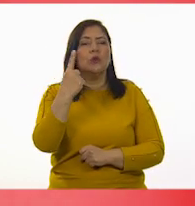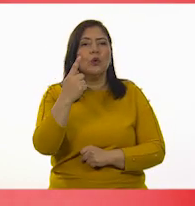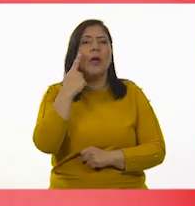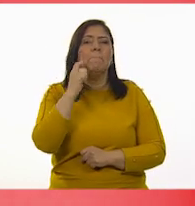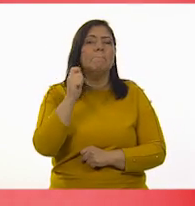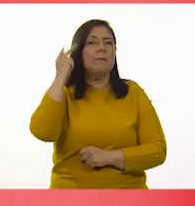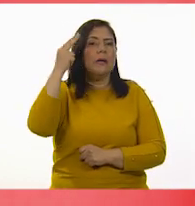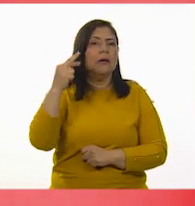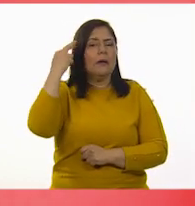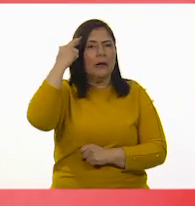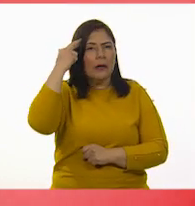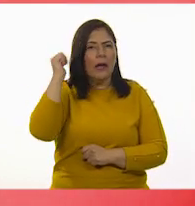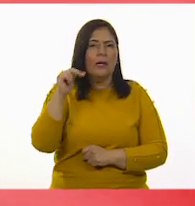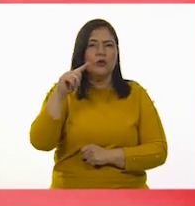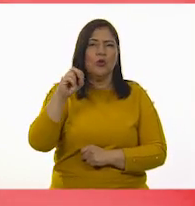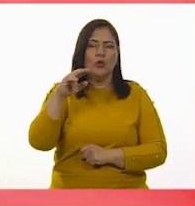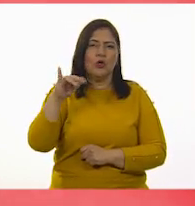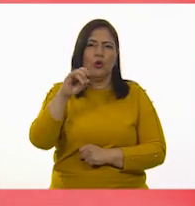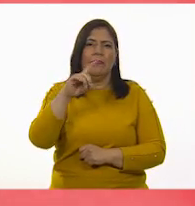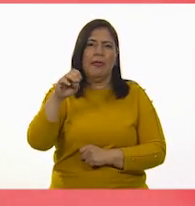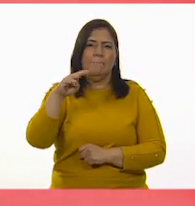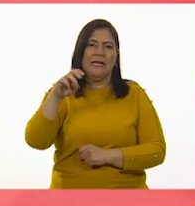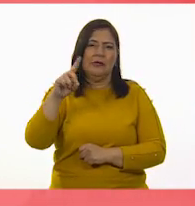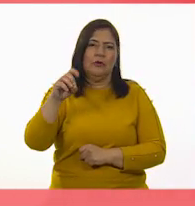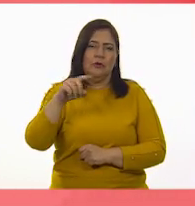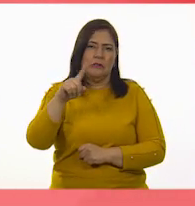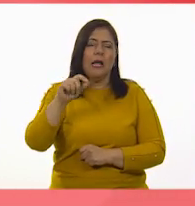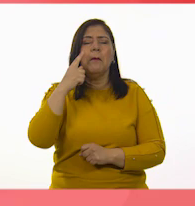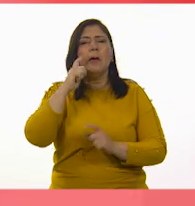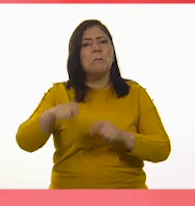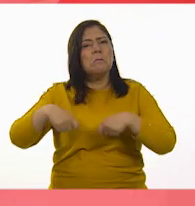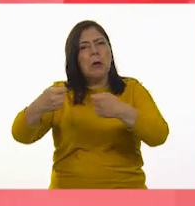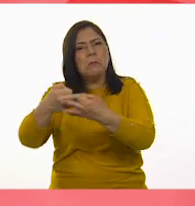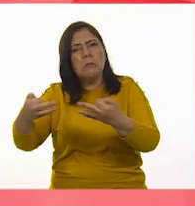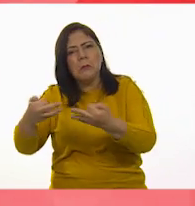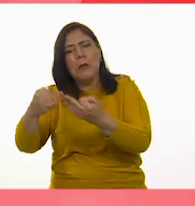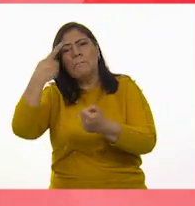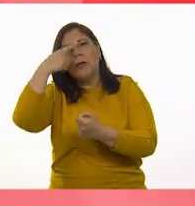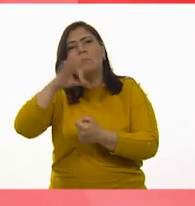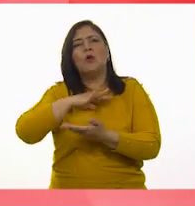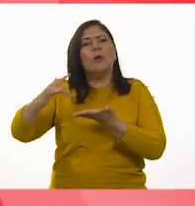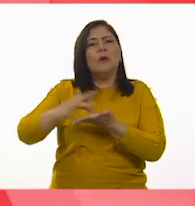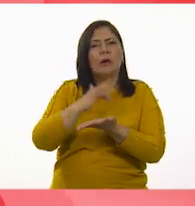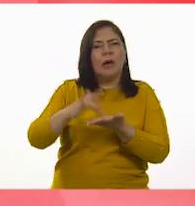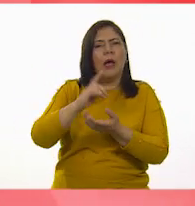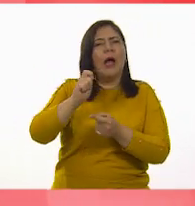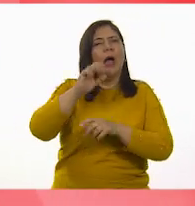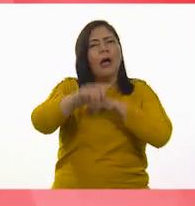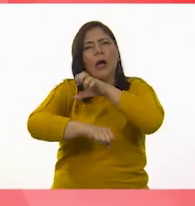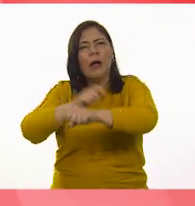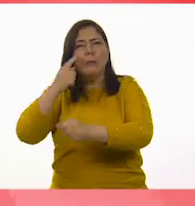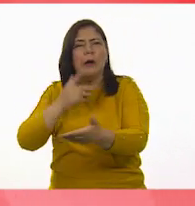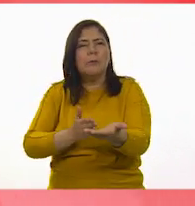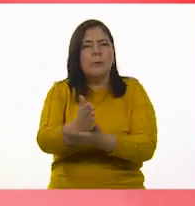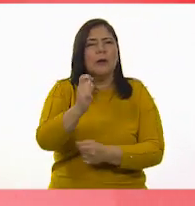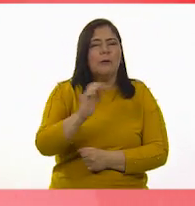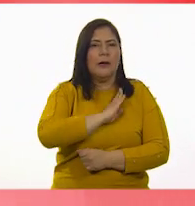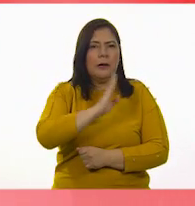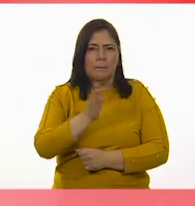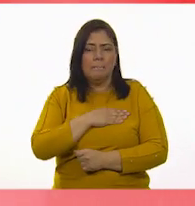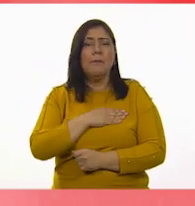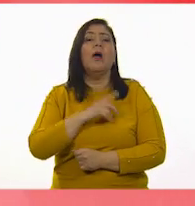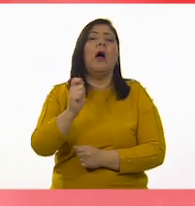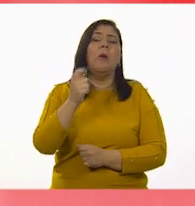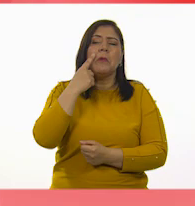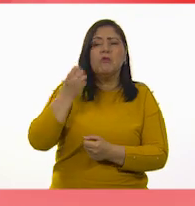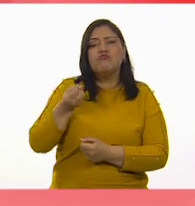Mendoza otorgó tierras a Rodrigo Vázquez en recompensa por los servicios prestados durante la conquista. En esos tiempos, así se pagaban unos favores